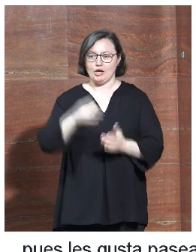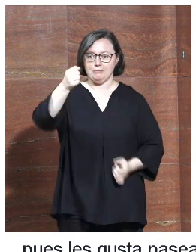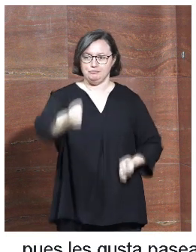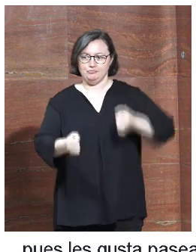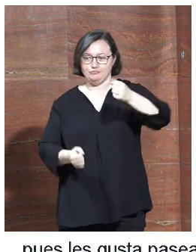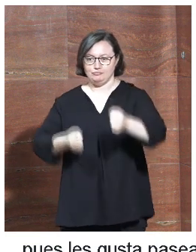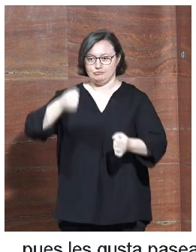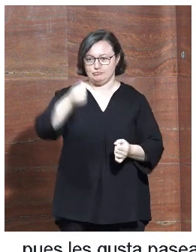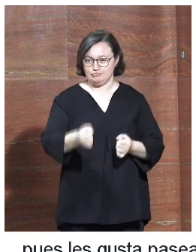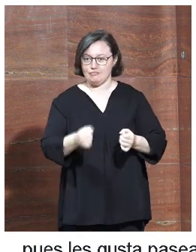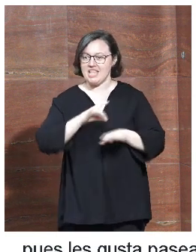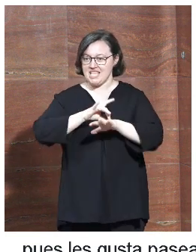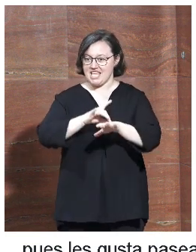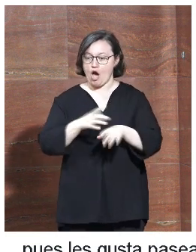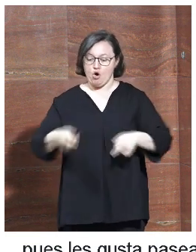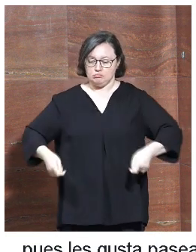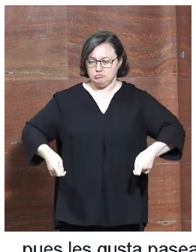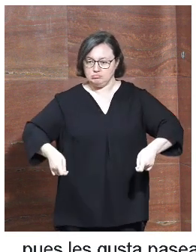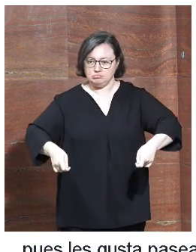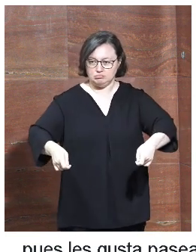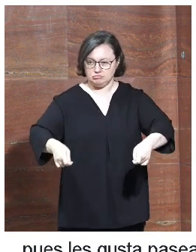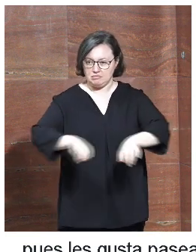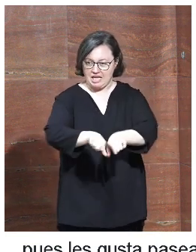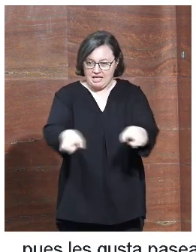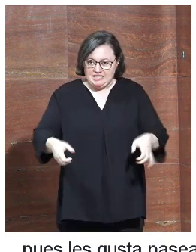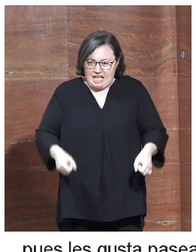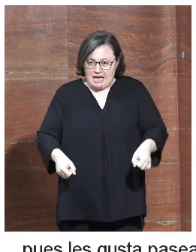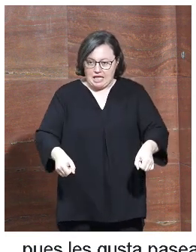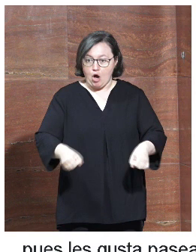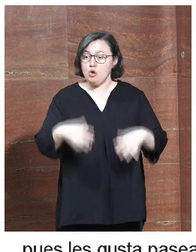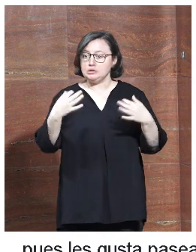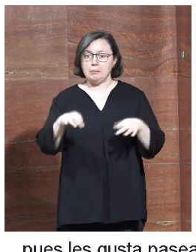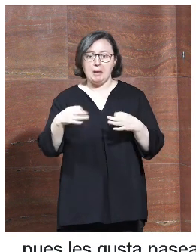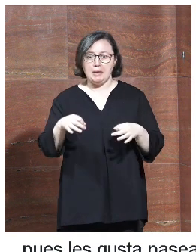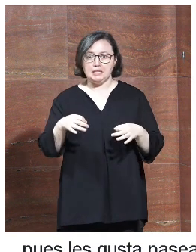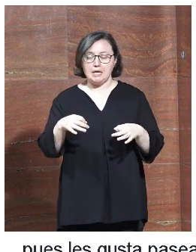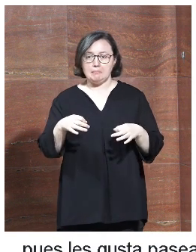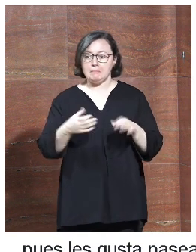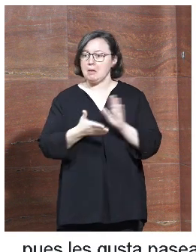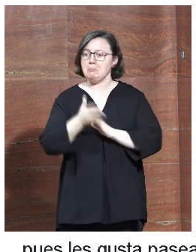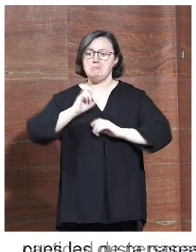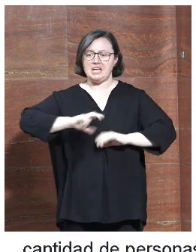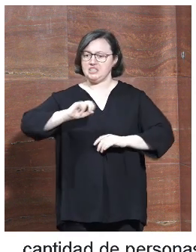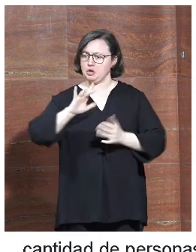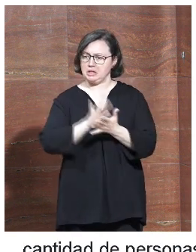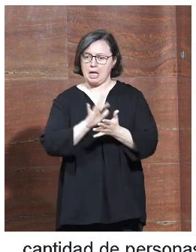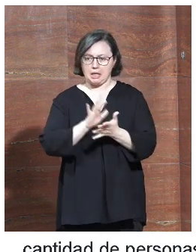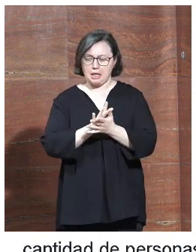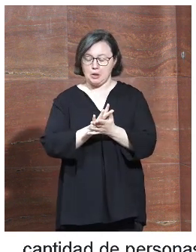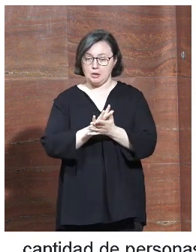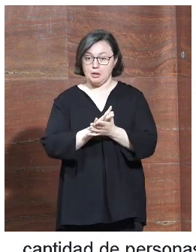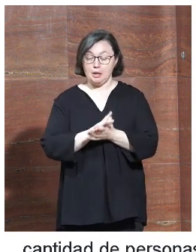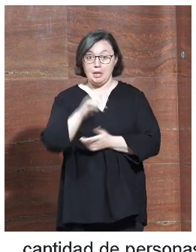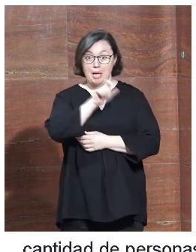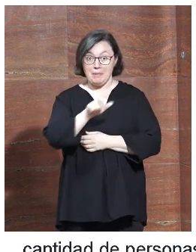con una taca-taca o que simplemente van paseando. Estas